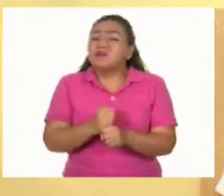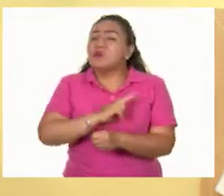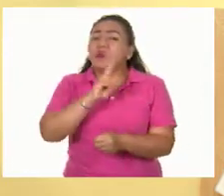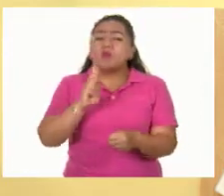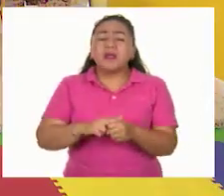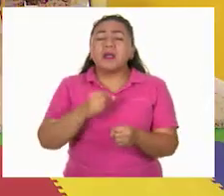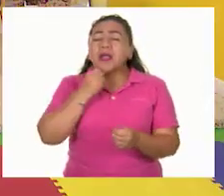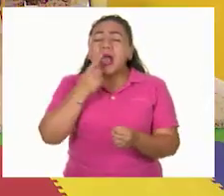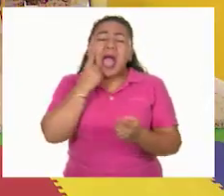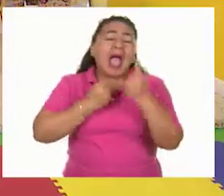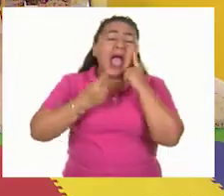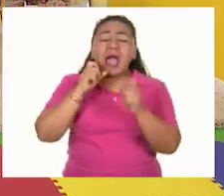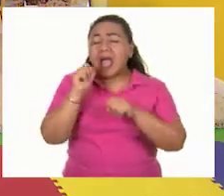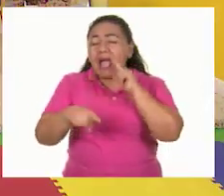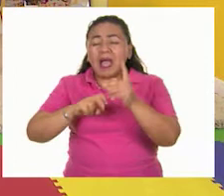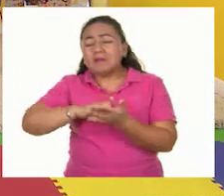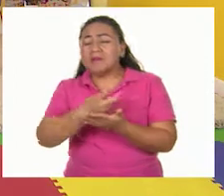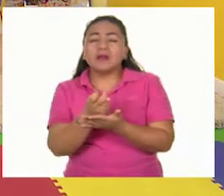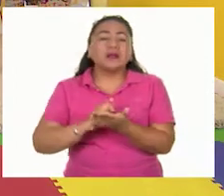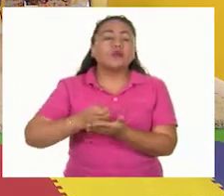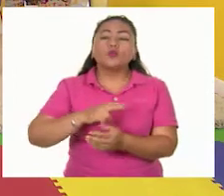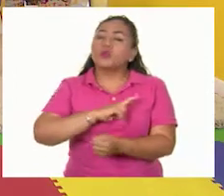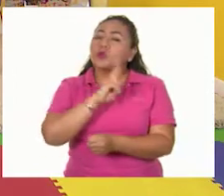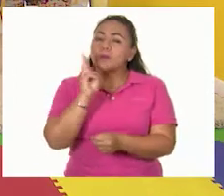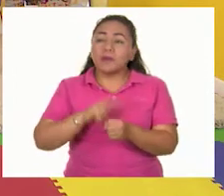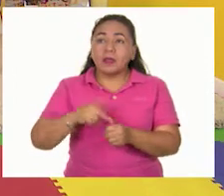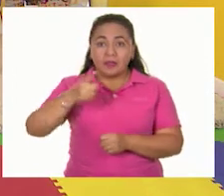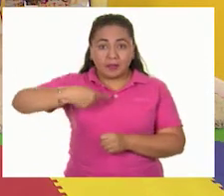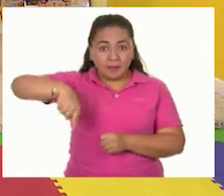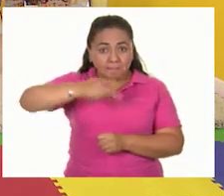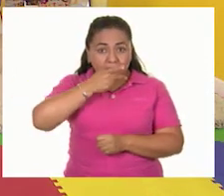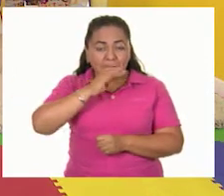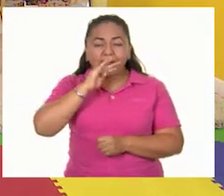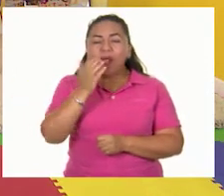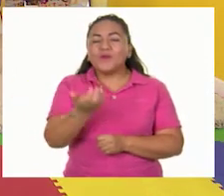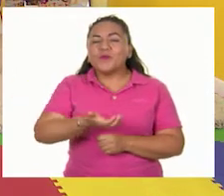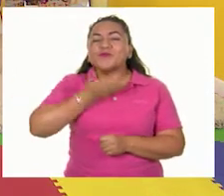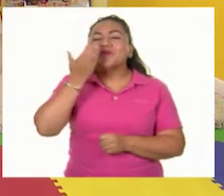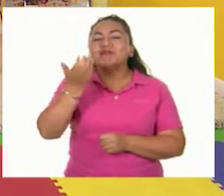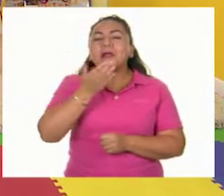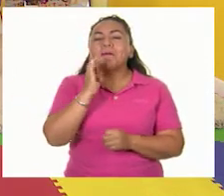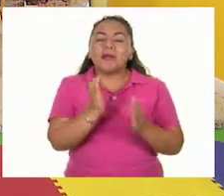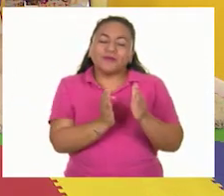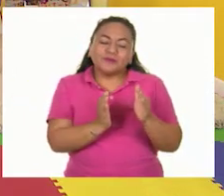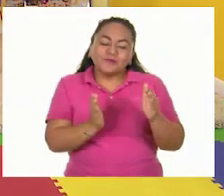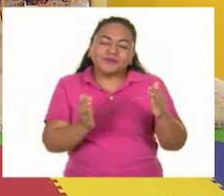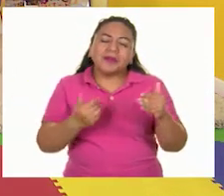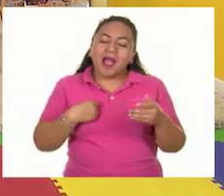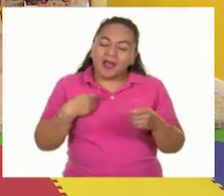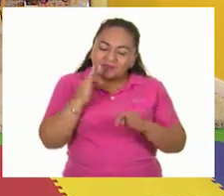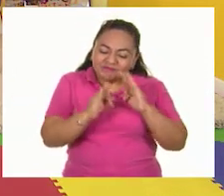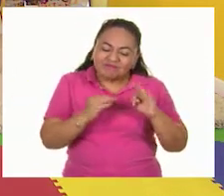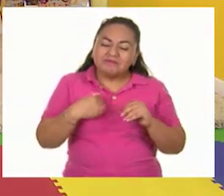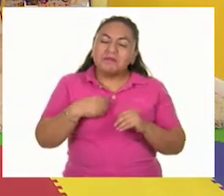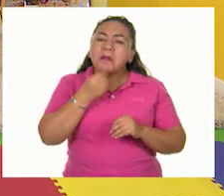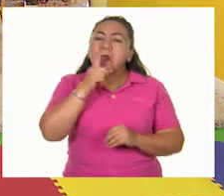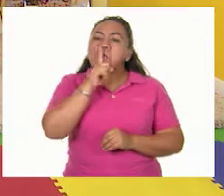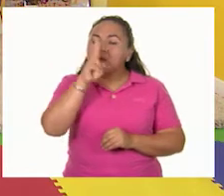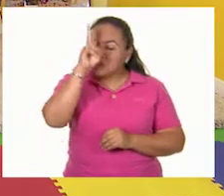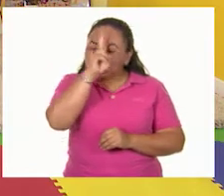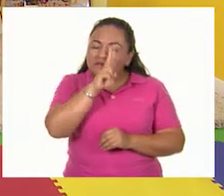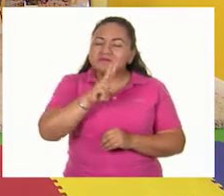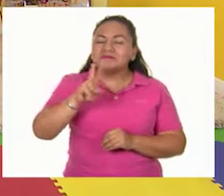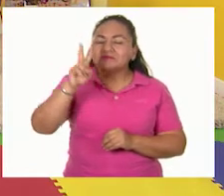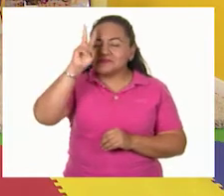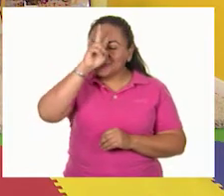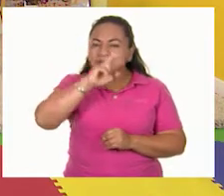presenten berrinches. Así es, Adriana. Las madres y los padres que estaban acostumbrados a un bebé que aceptaba casi todo pasivamente, se